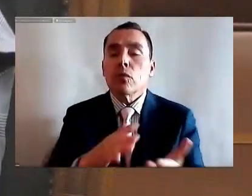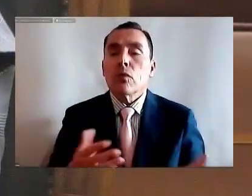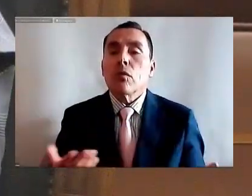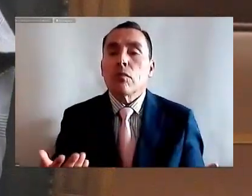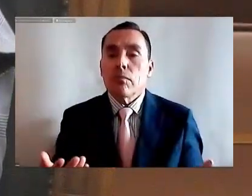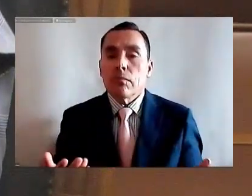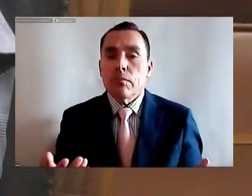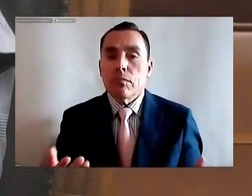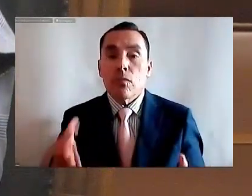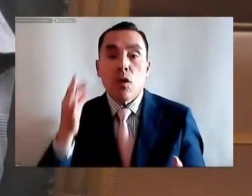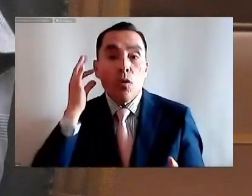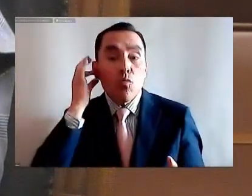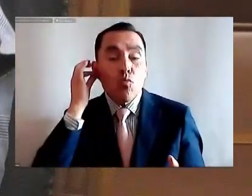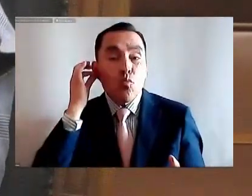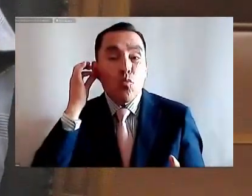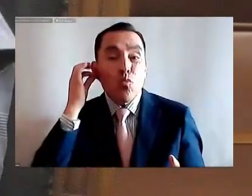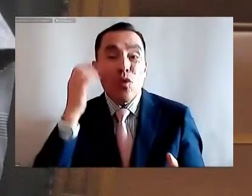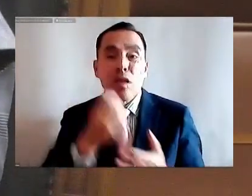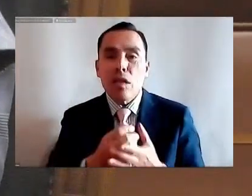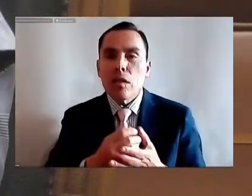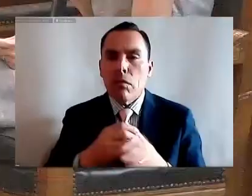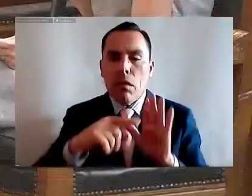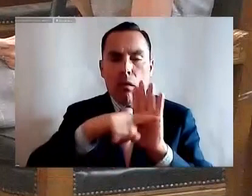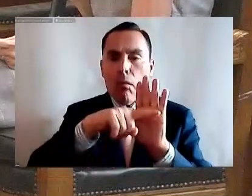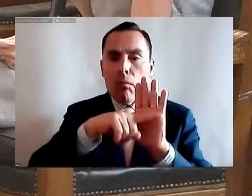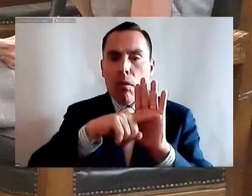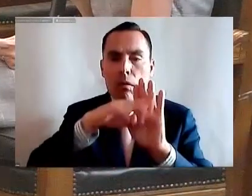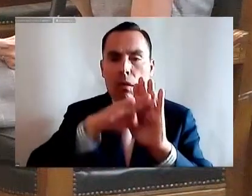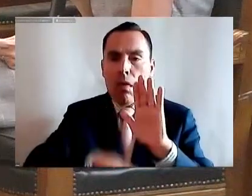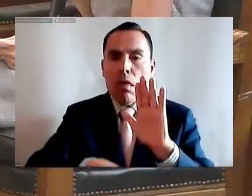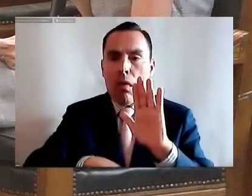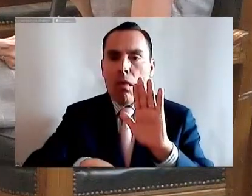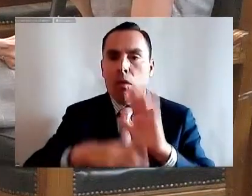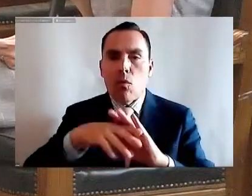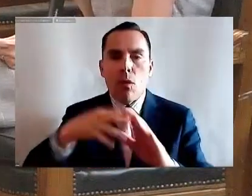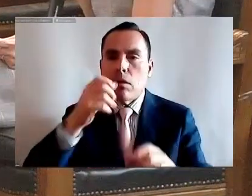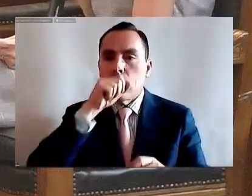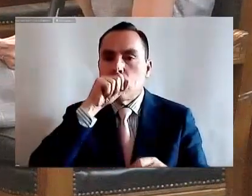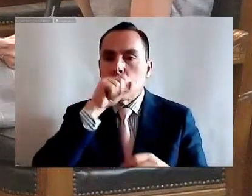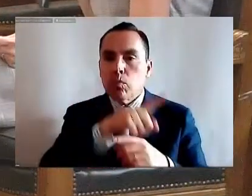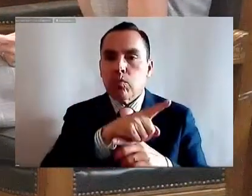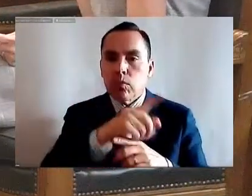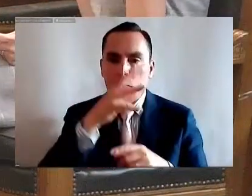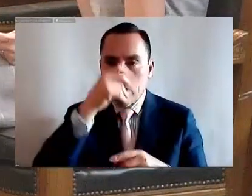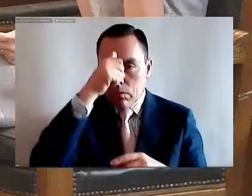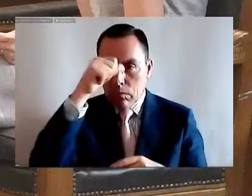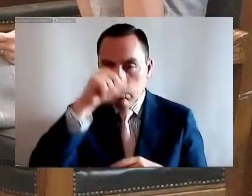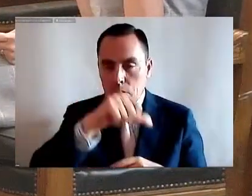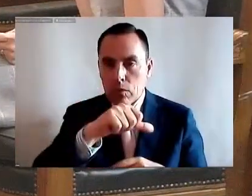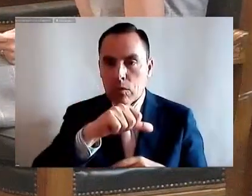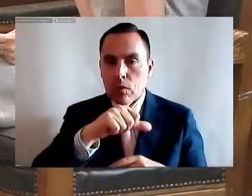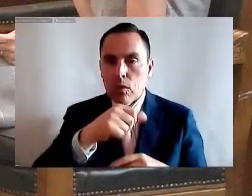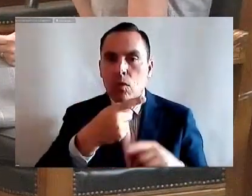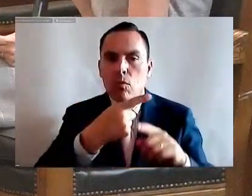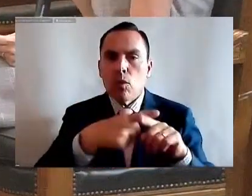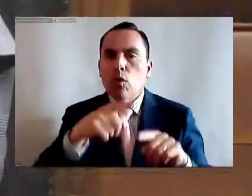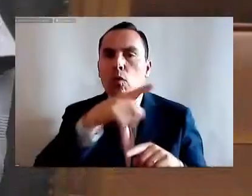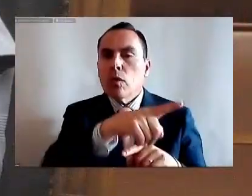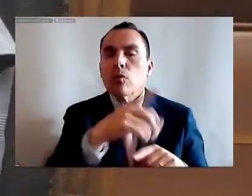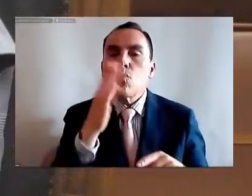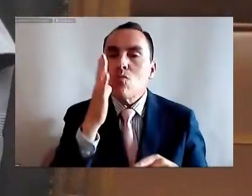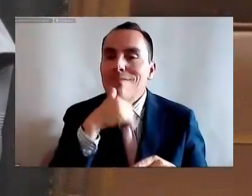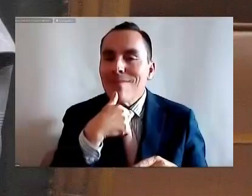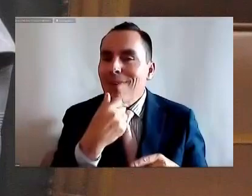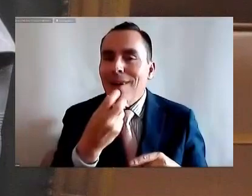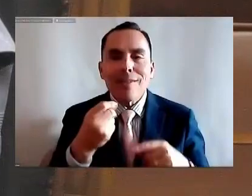son menos demandadas, pagan más, no, sino que son menos sujetos de crédito.